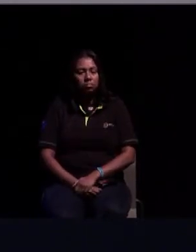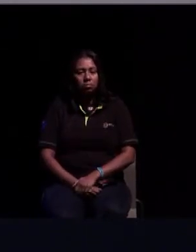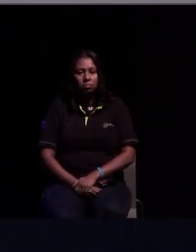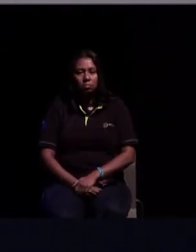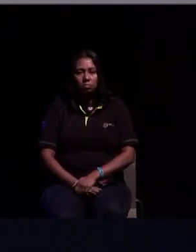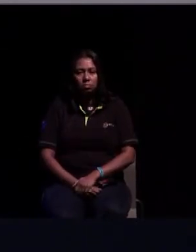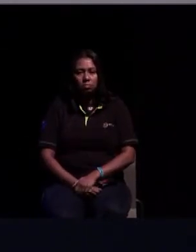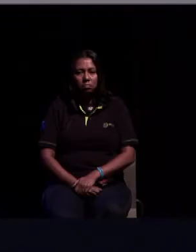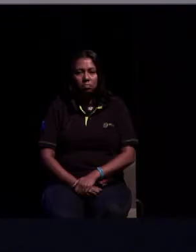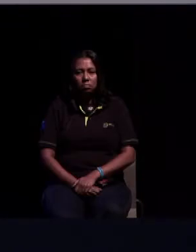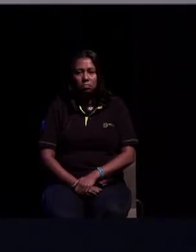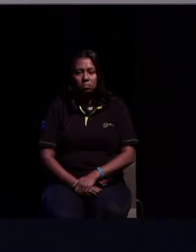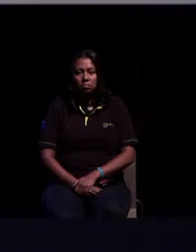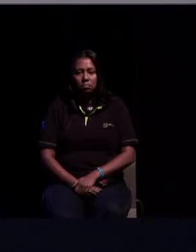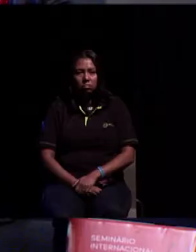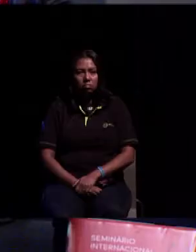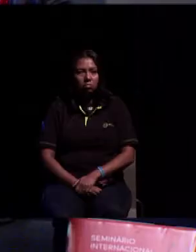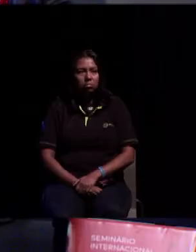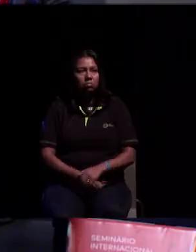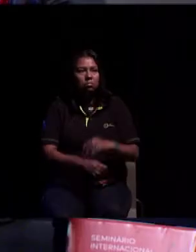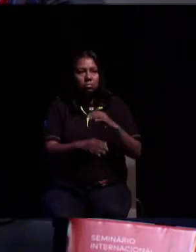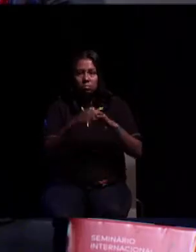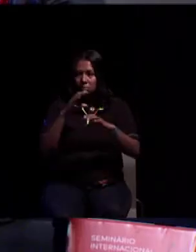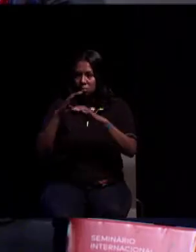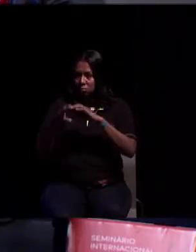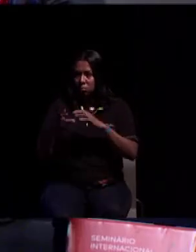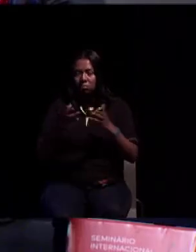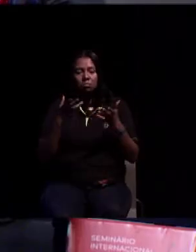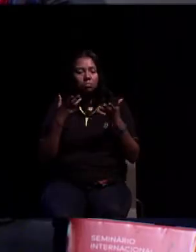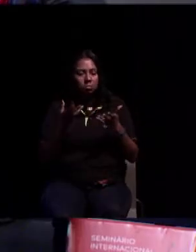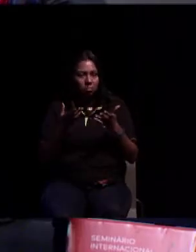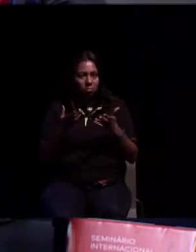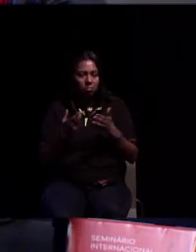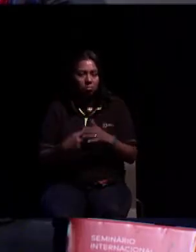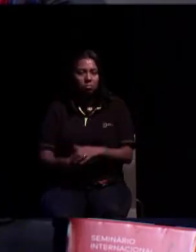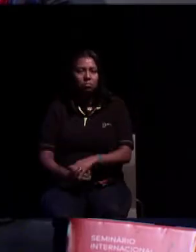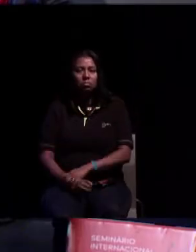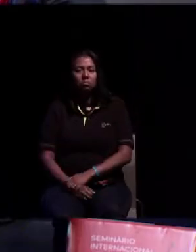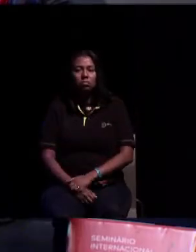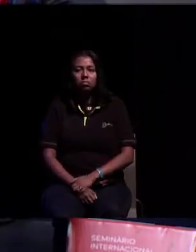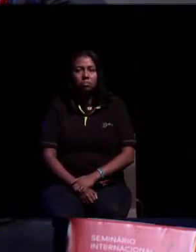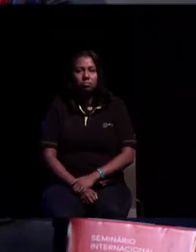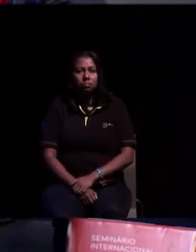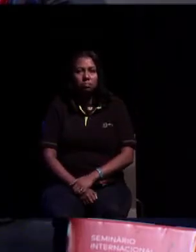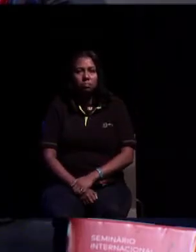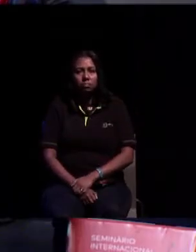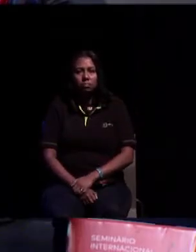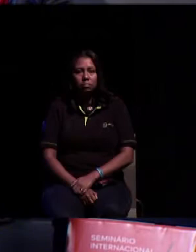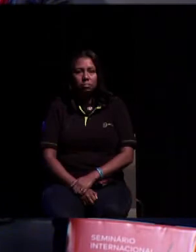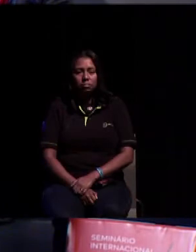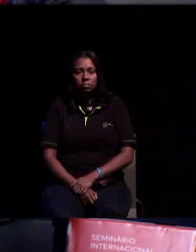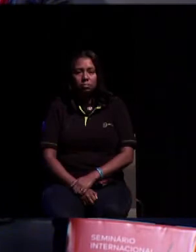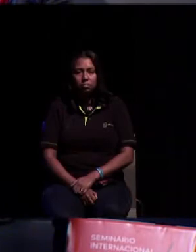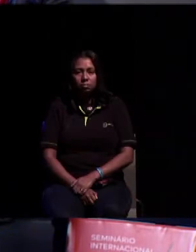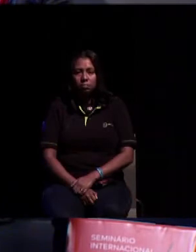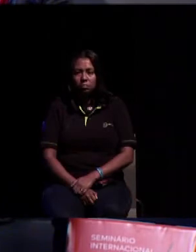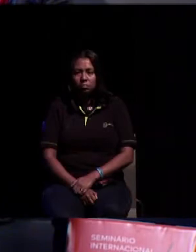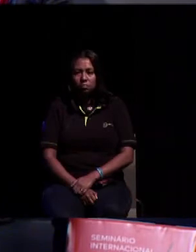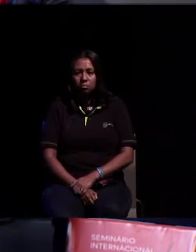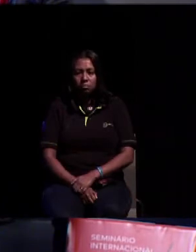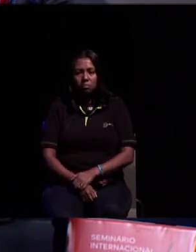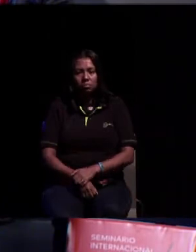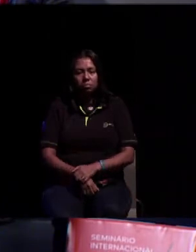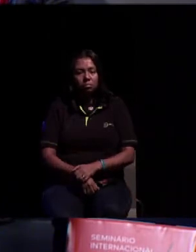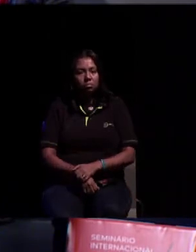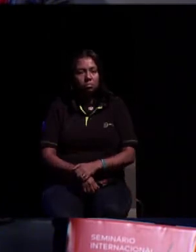con ustedes y entre que llegan las preguntas o no, pues me gustaría escuchar la opinión de